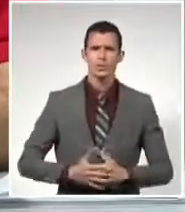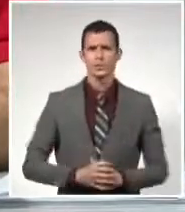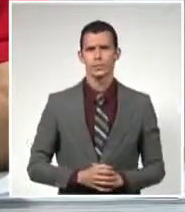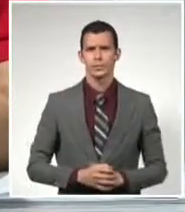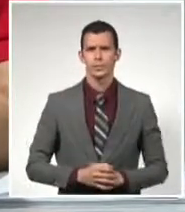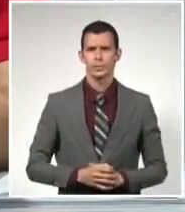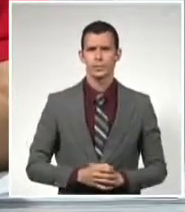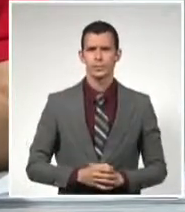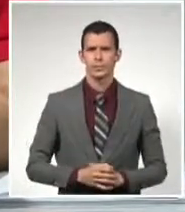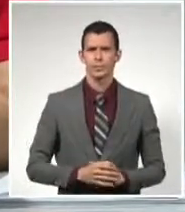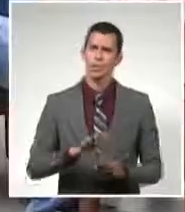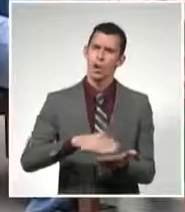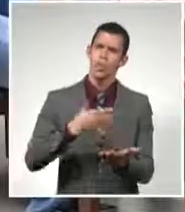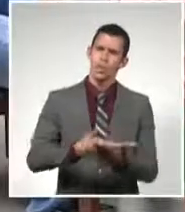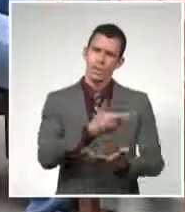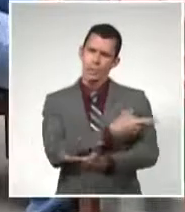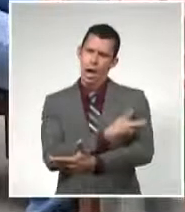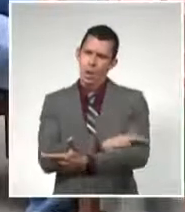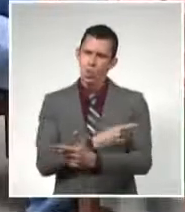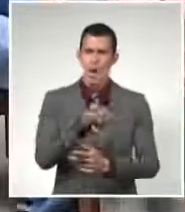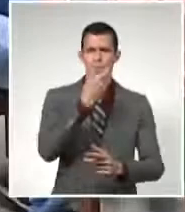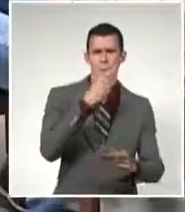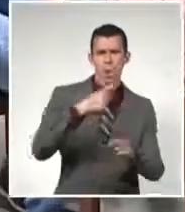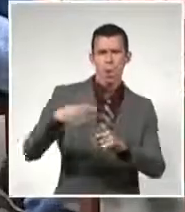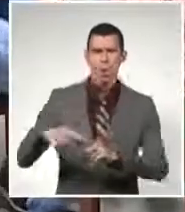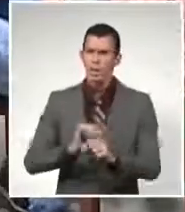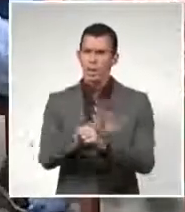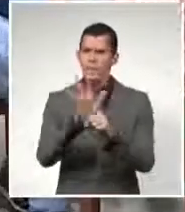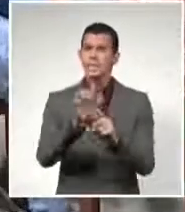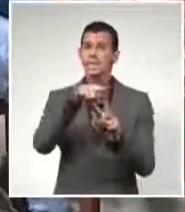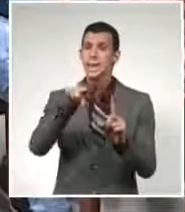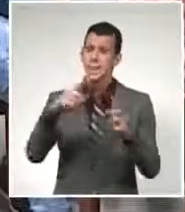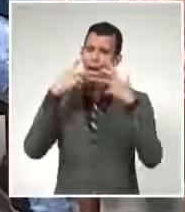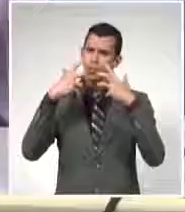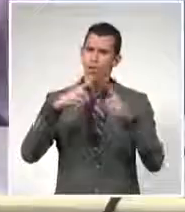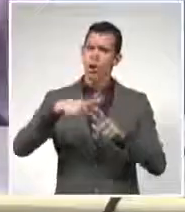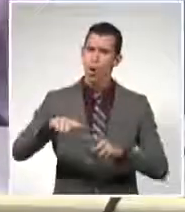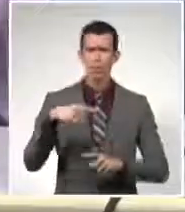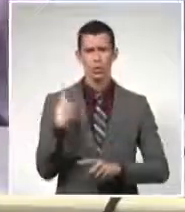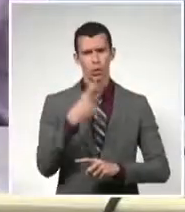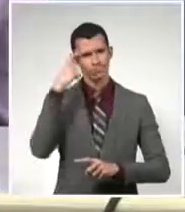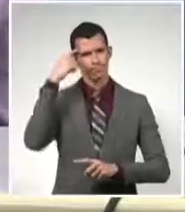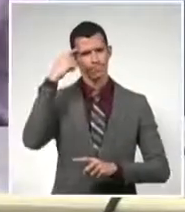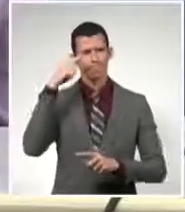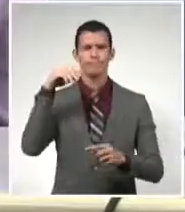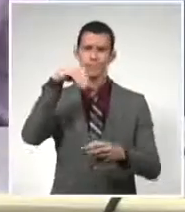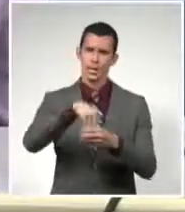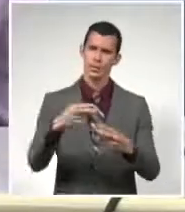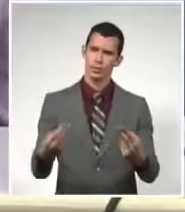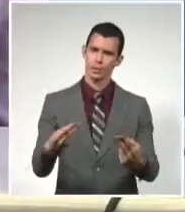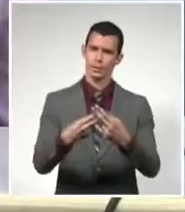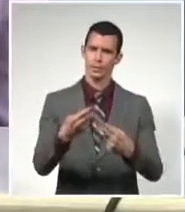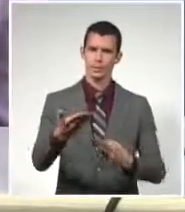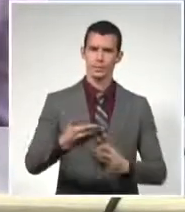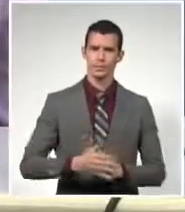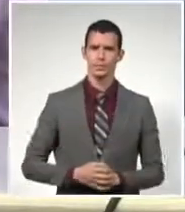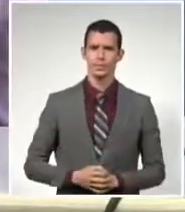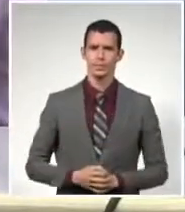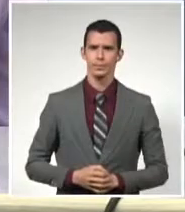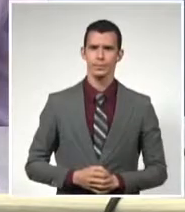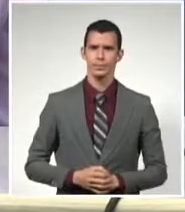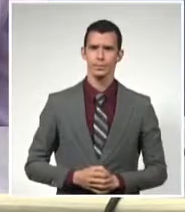para salvar vidas contra la pandemia. El héroe de la República de Cuba, Fernando González, aseguró que el Instituto Cubano de Amistad con